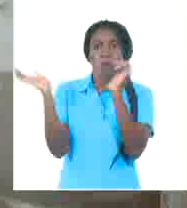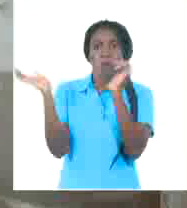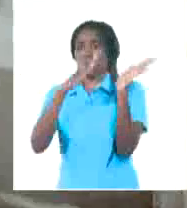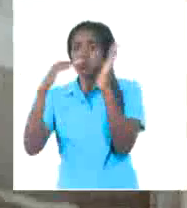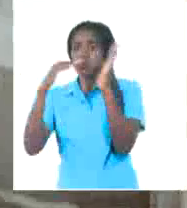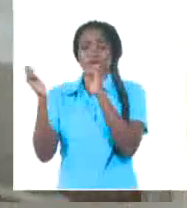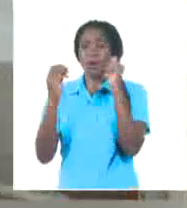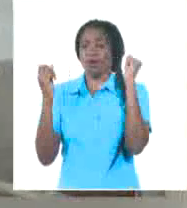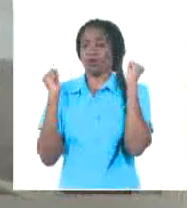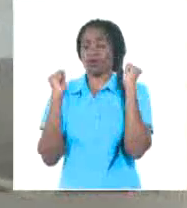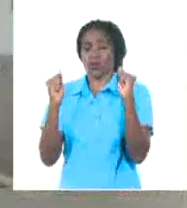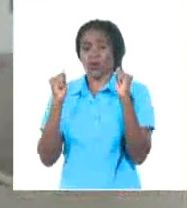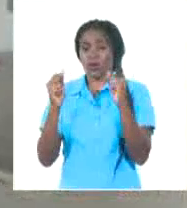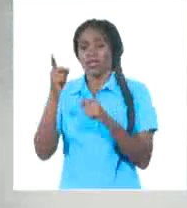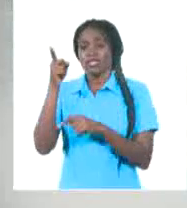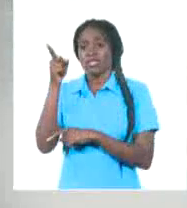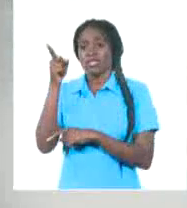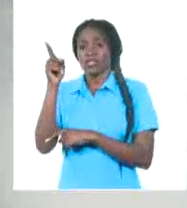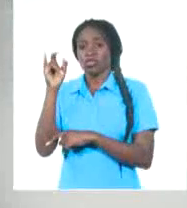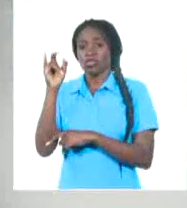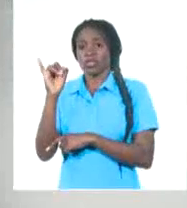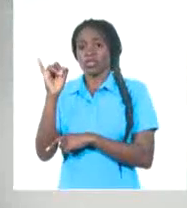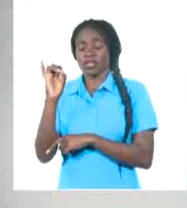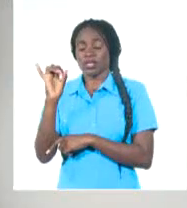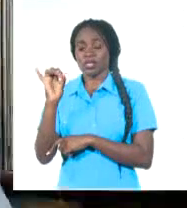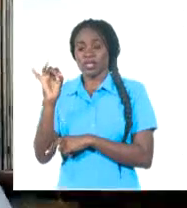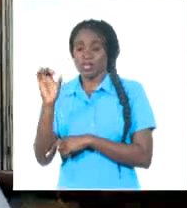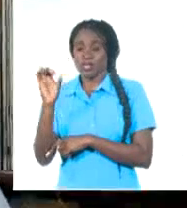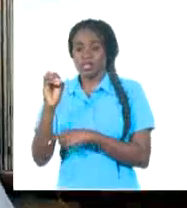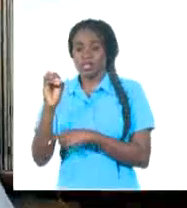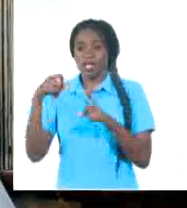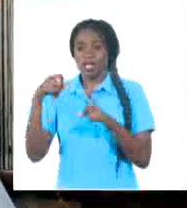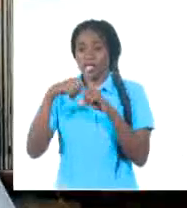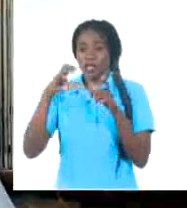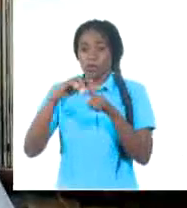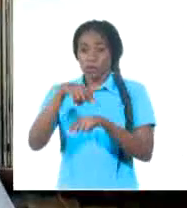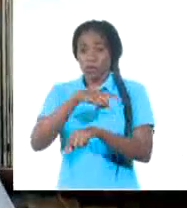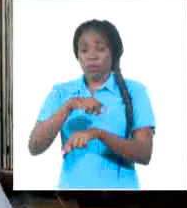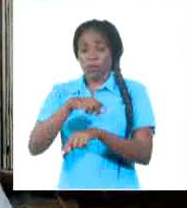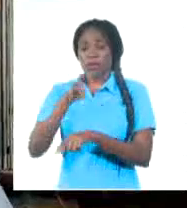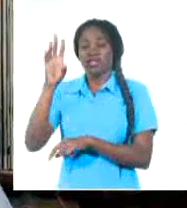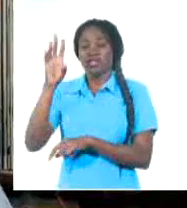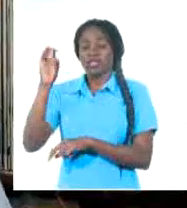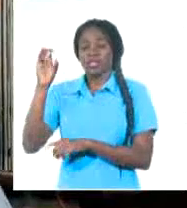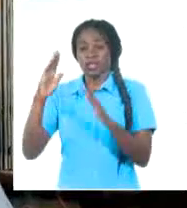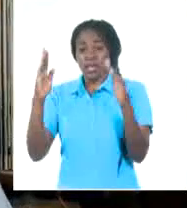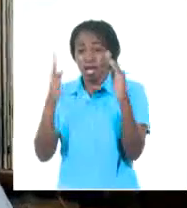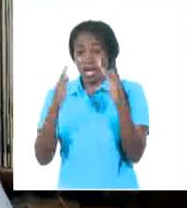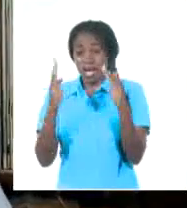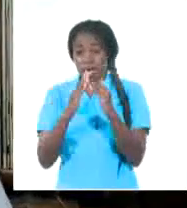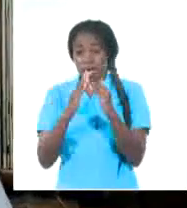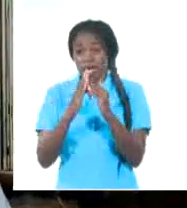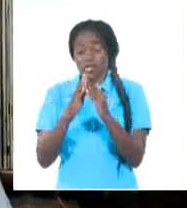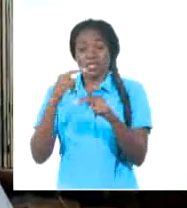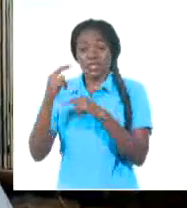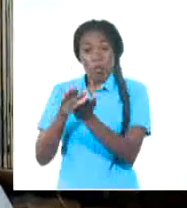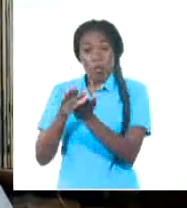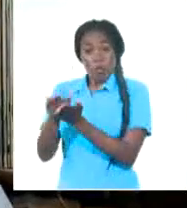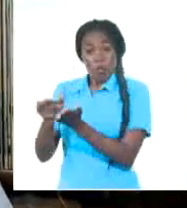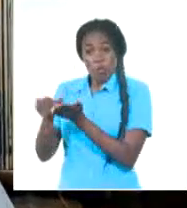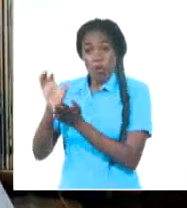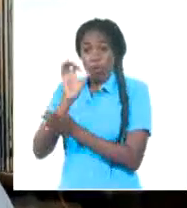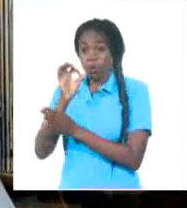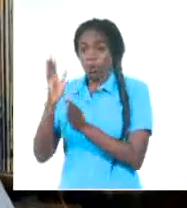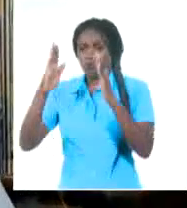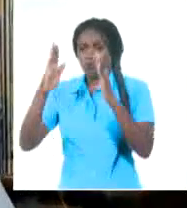rachas superiores a los 160 kilómetros por hora. Un total de 300 casas de curar tabaco en Pinar del Río